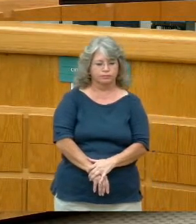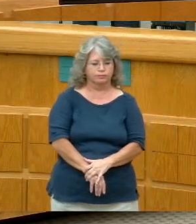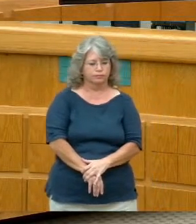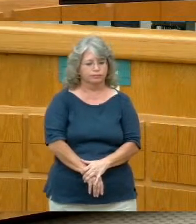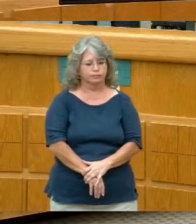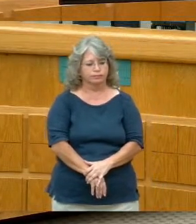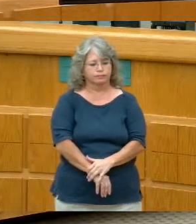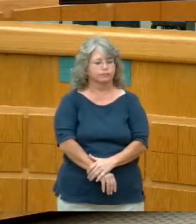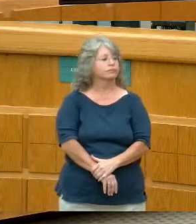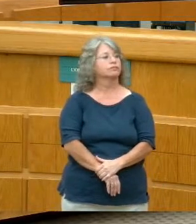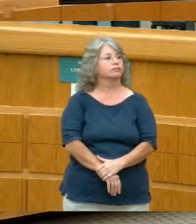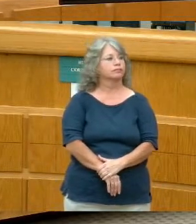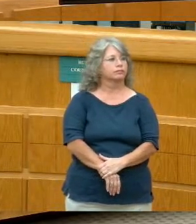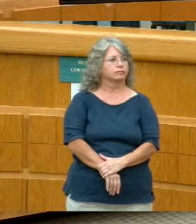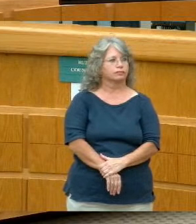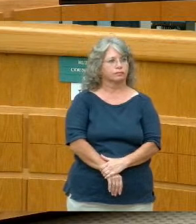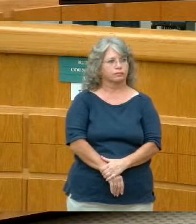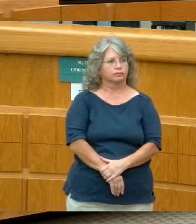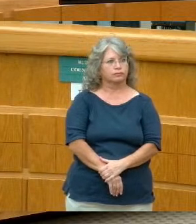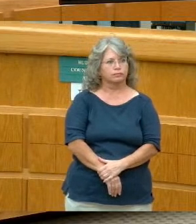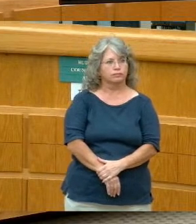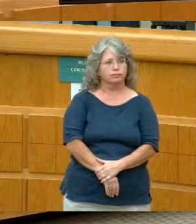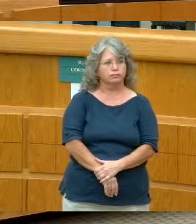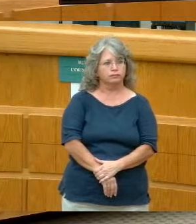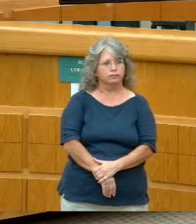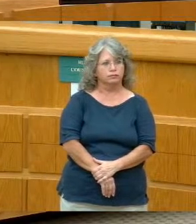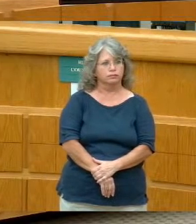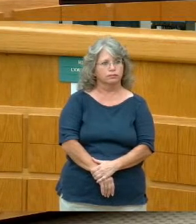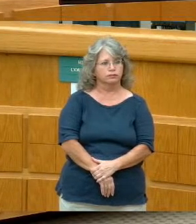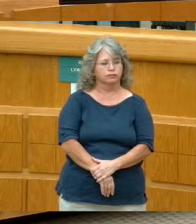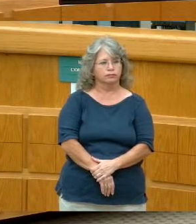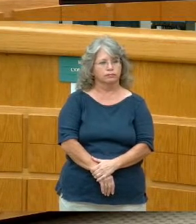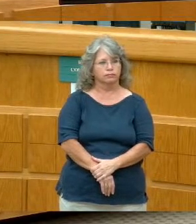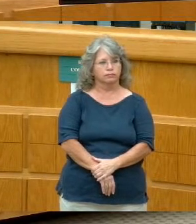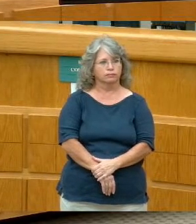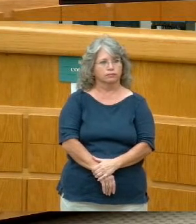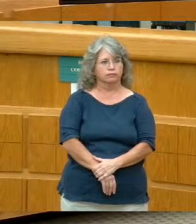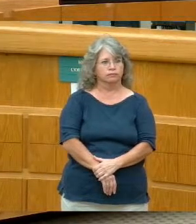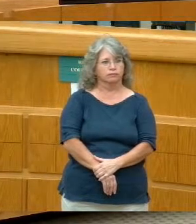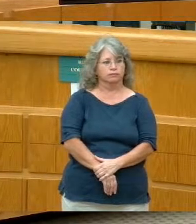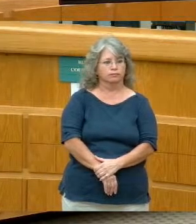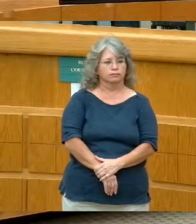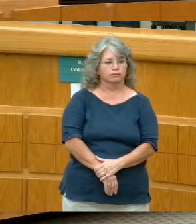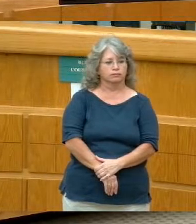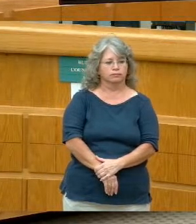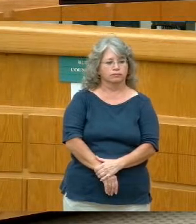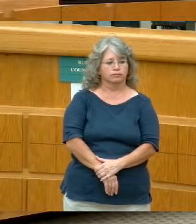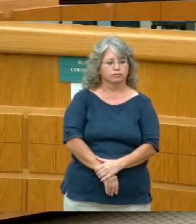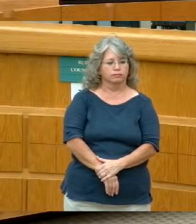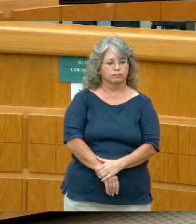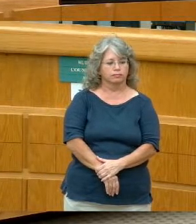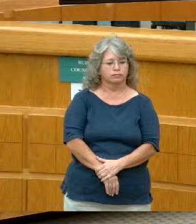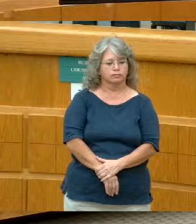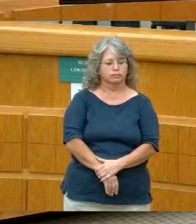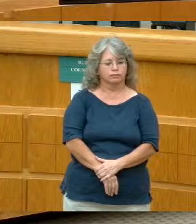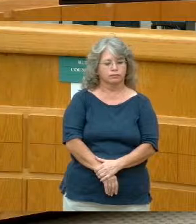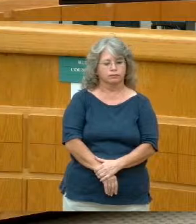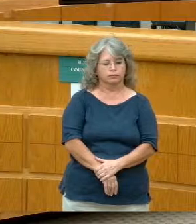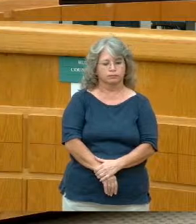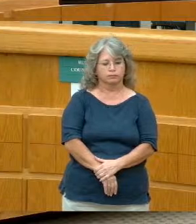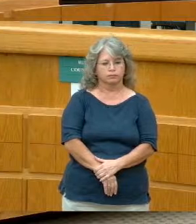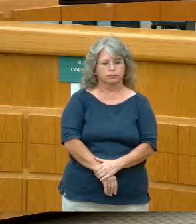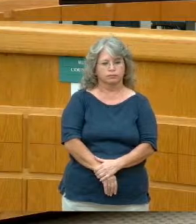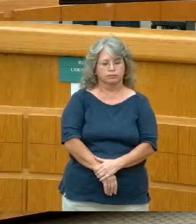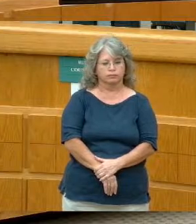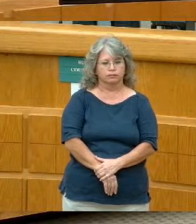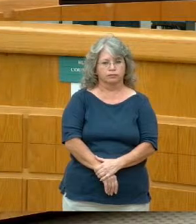que termine el 2020, o cómo sabremos si habrá otro brote por el virus. Asumiendo que el radio de transmisión aumente del